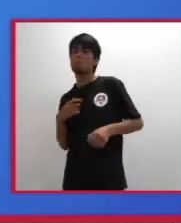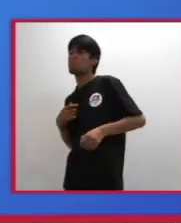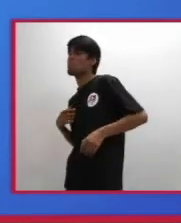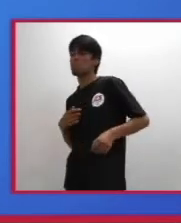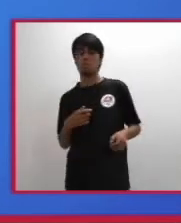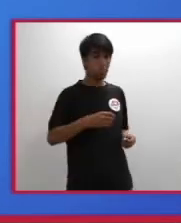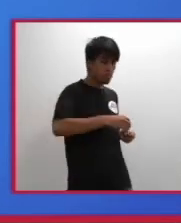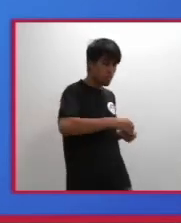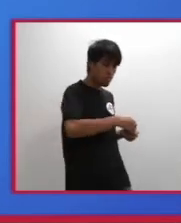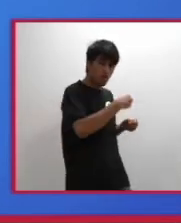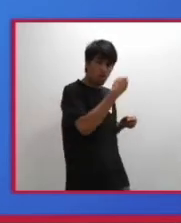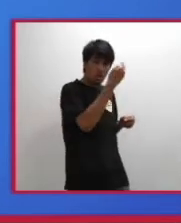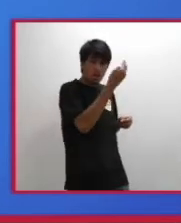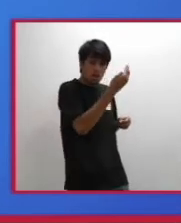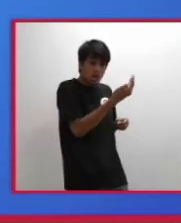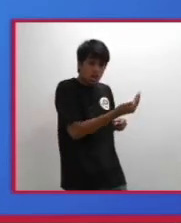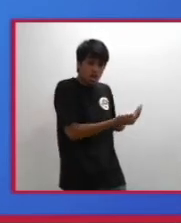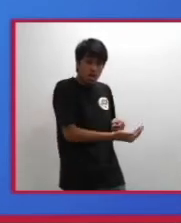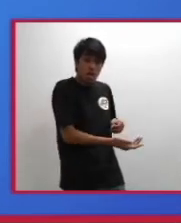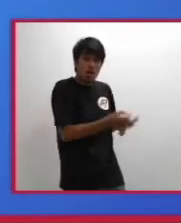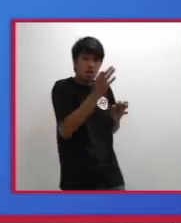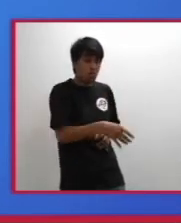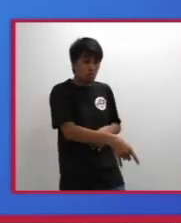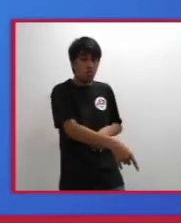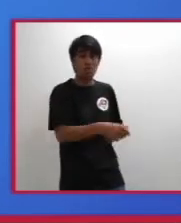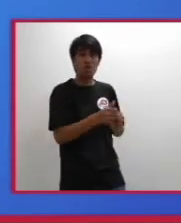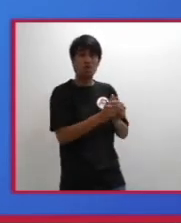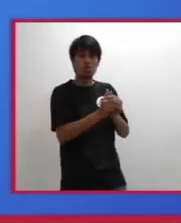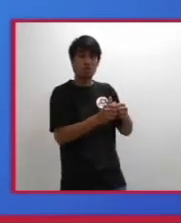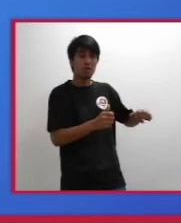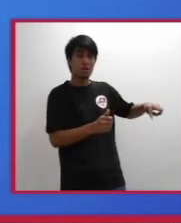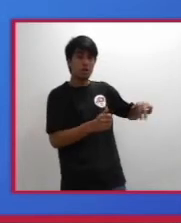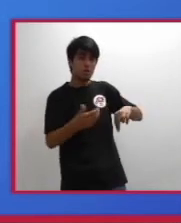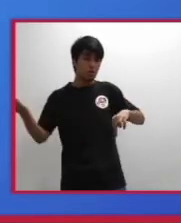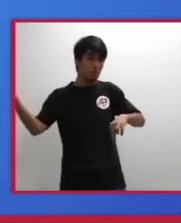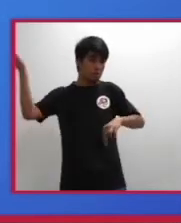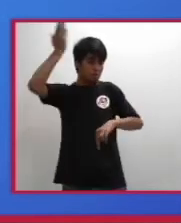giró y empujó la llave, justo estaba pasando la persona